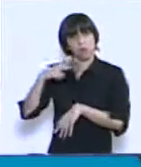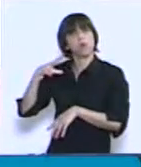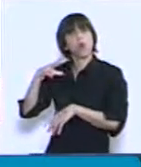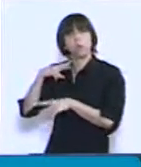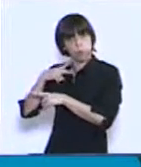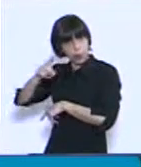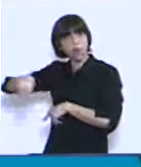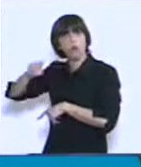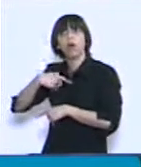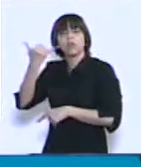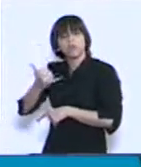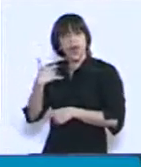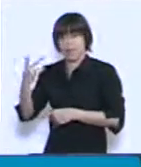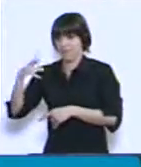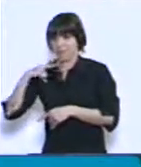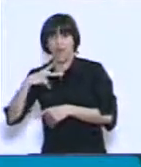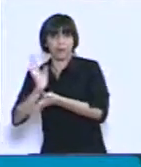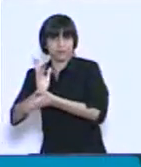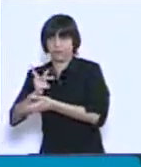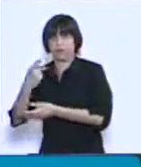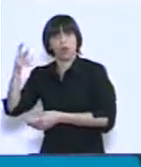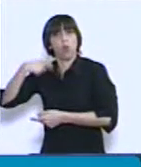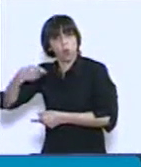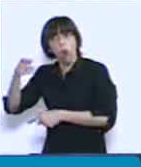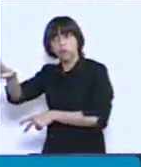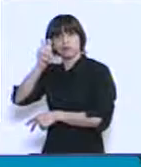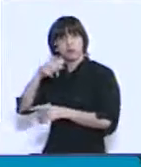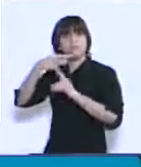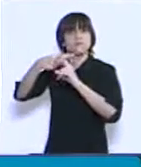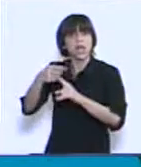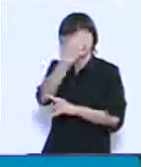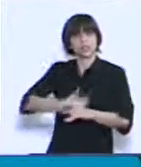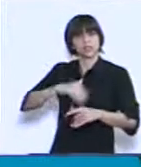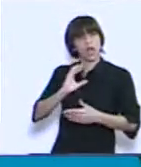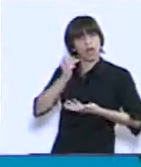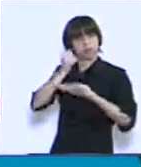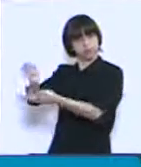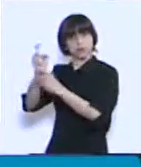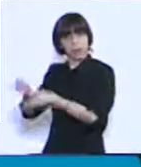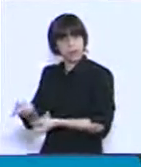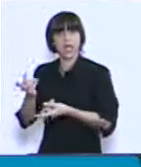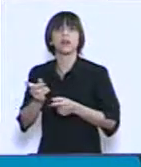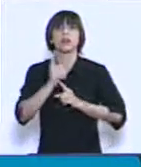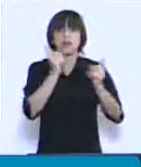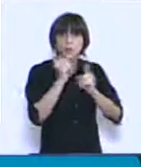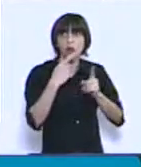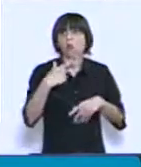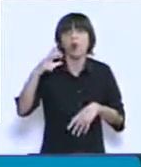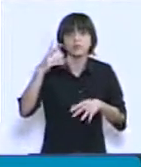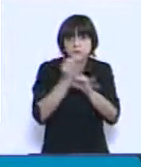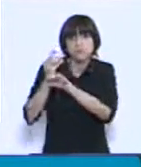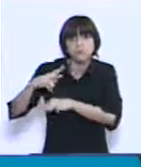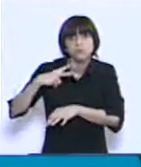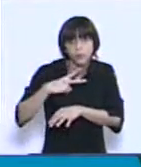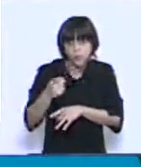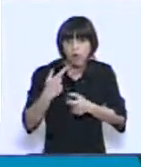con subvención pública. Y hay muchos colegios privados con chicos en situación de riesgo que dan becas a esos estudiantes y